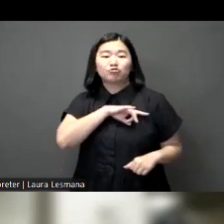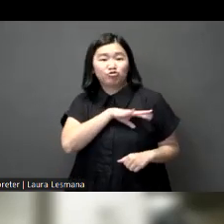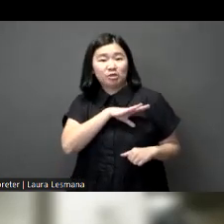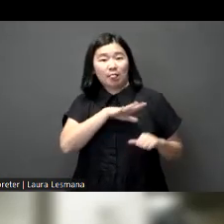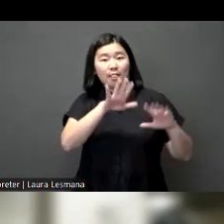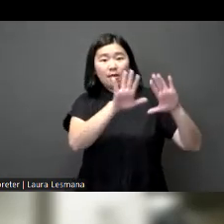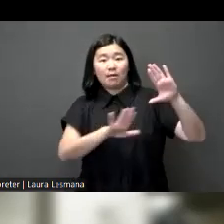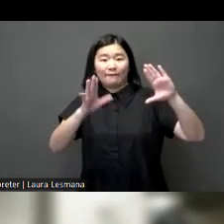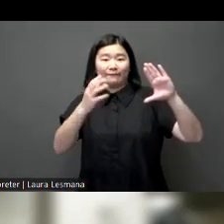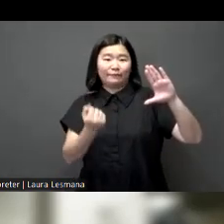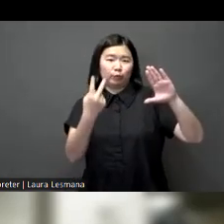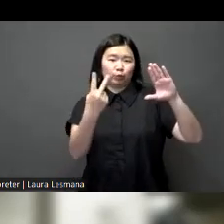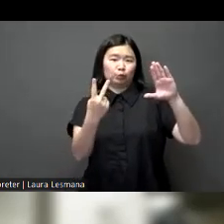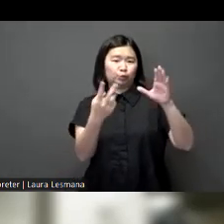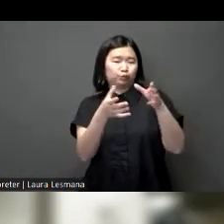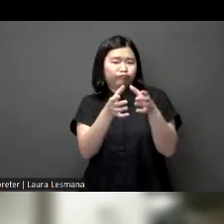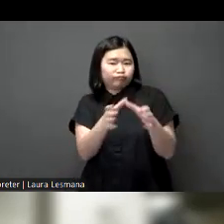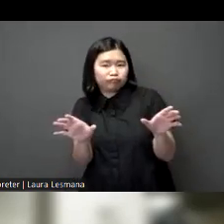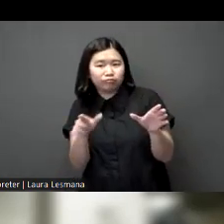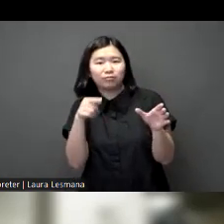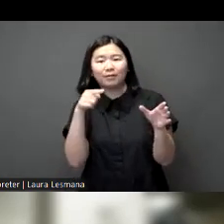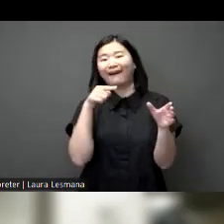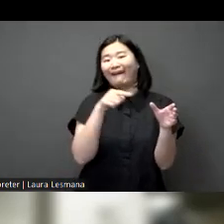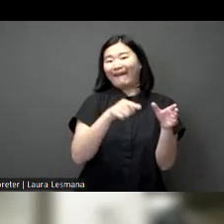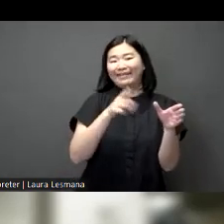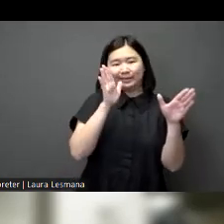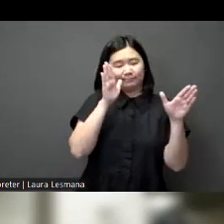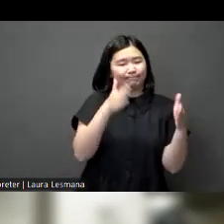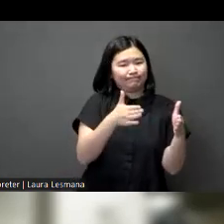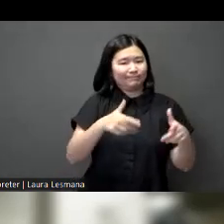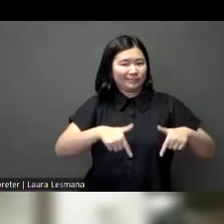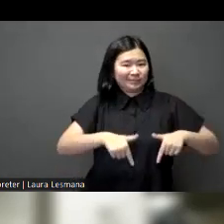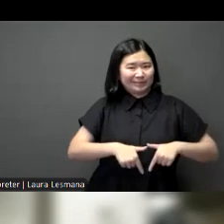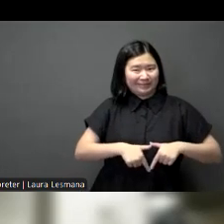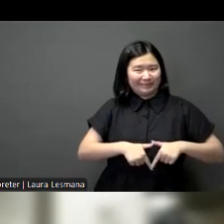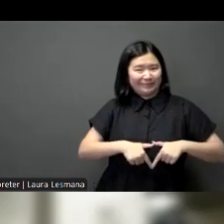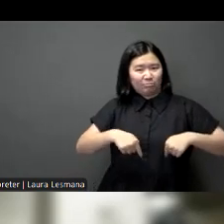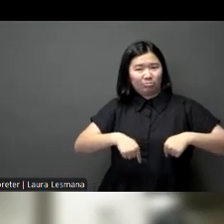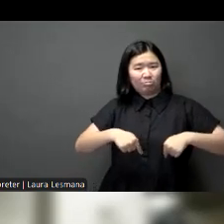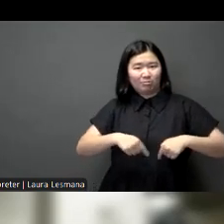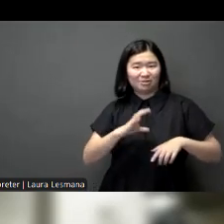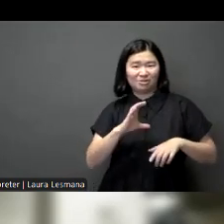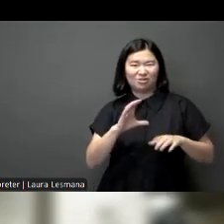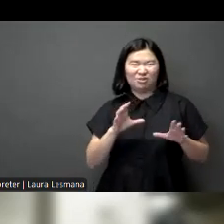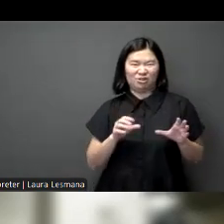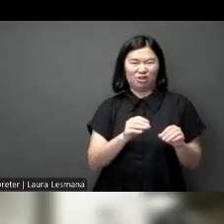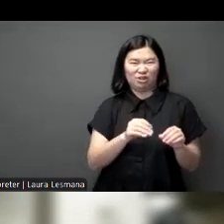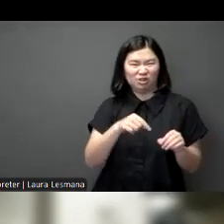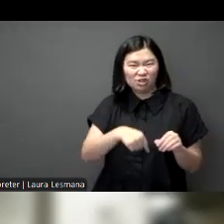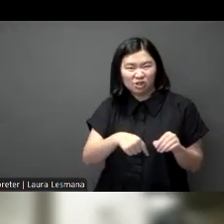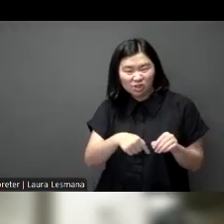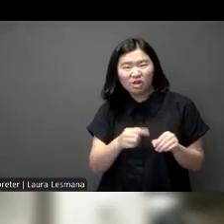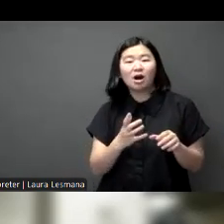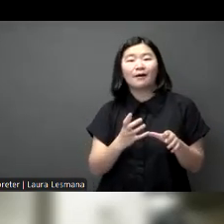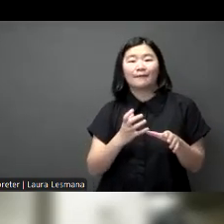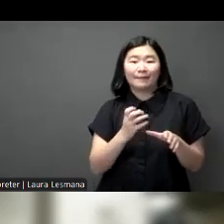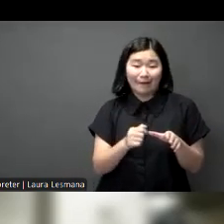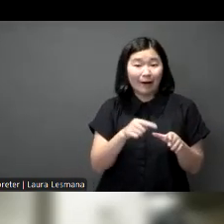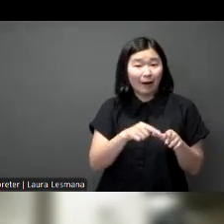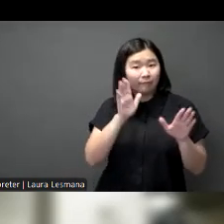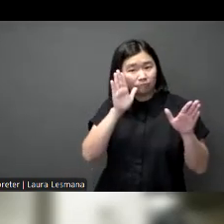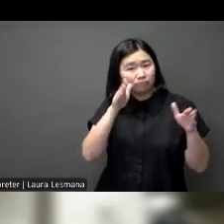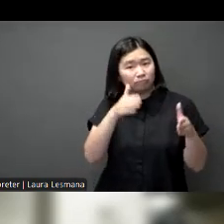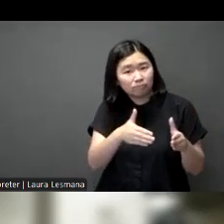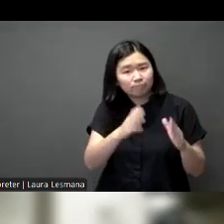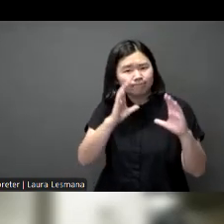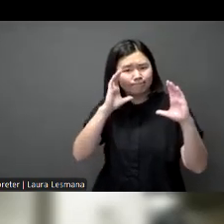este trabajo justamente con una dinámica en donde se nos fue asignado el rediseño, la remirada de los programas de cáncer de mama y